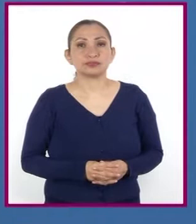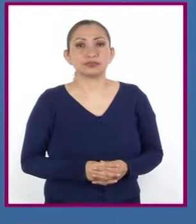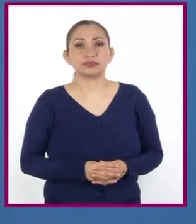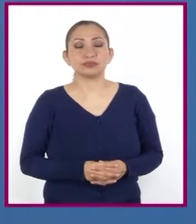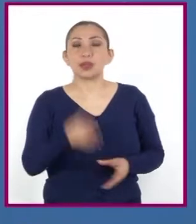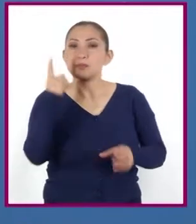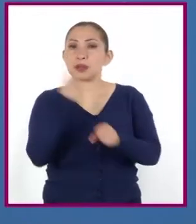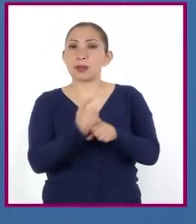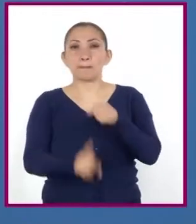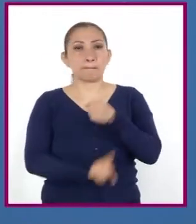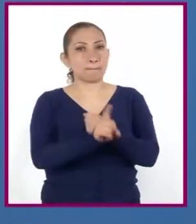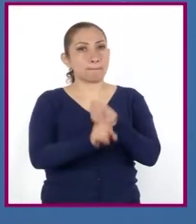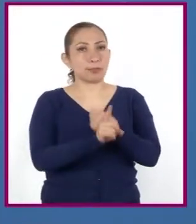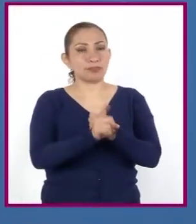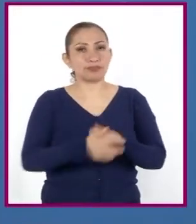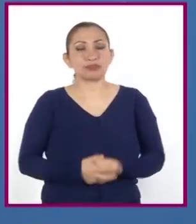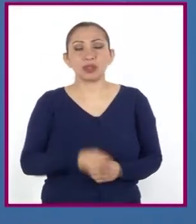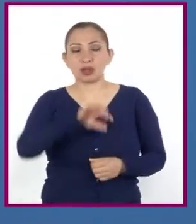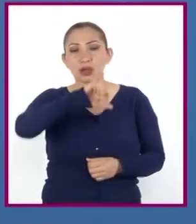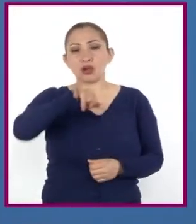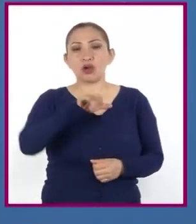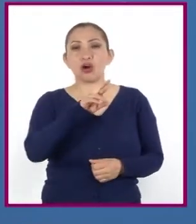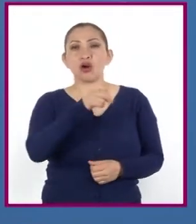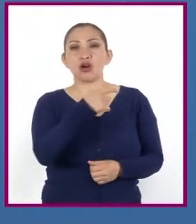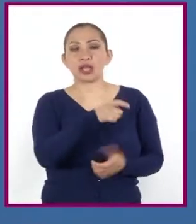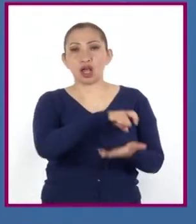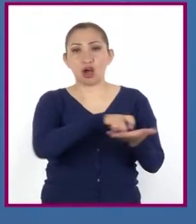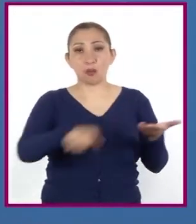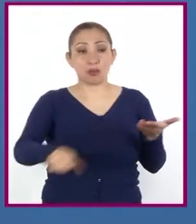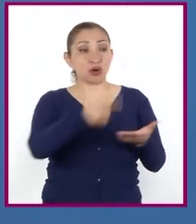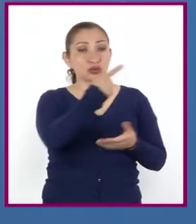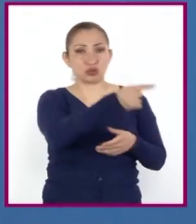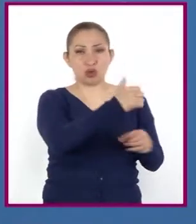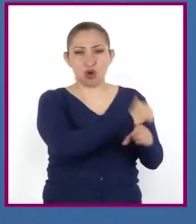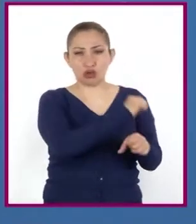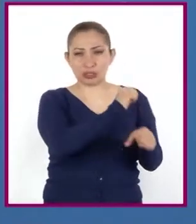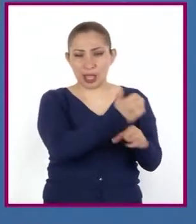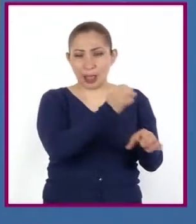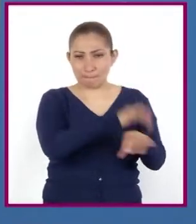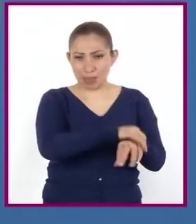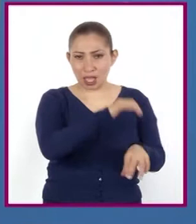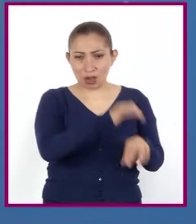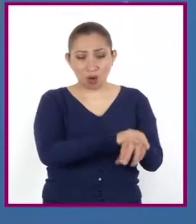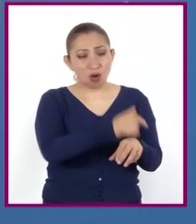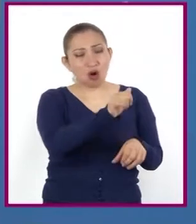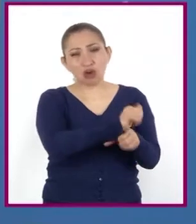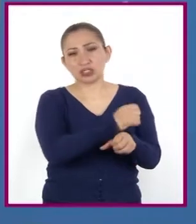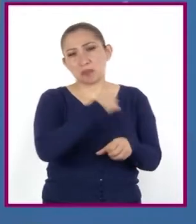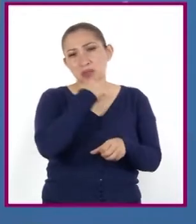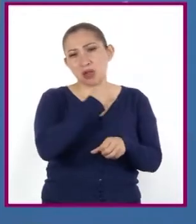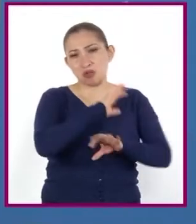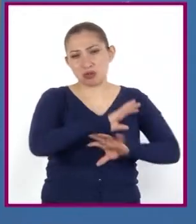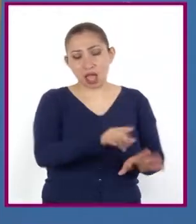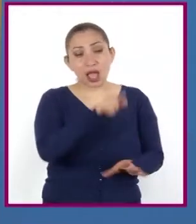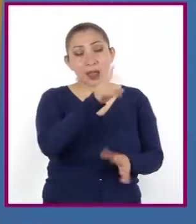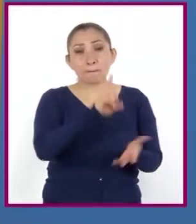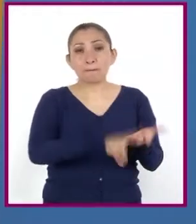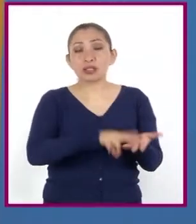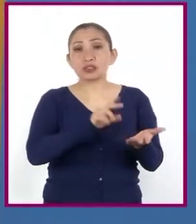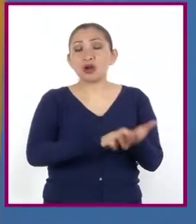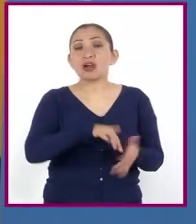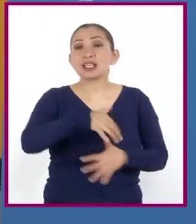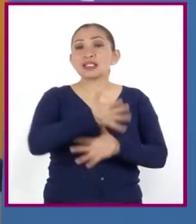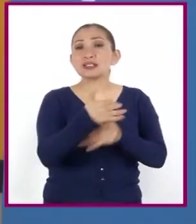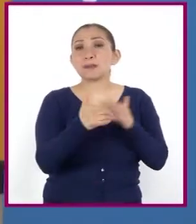Situación 1. Jorge le compró el automóvil a un amigo. El automóvil es usado y le costó 15,000